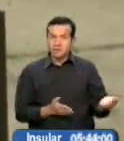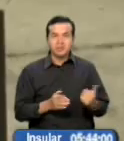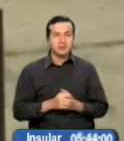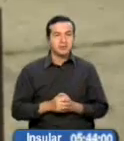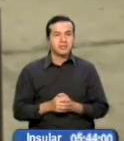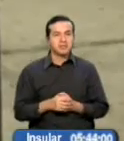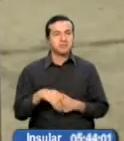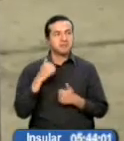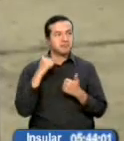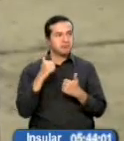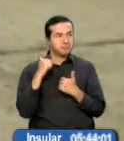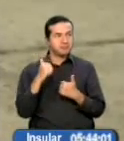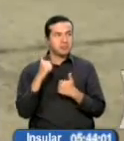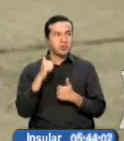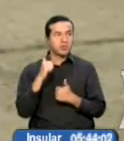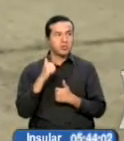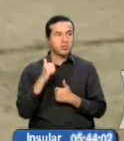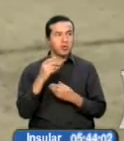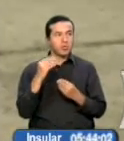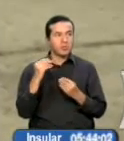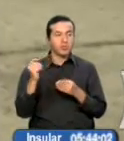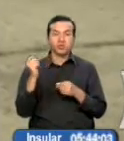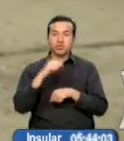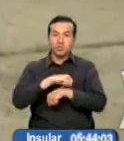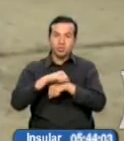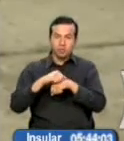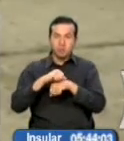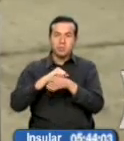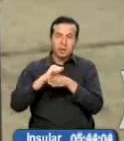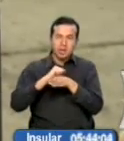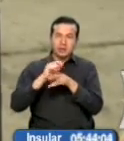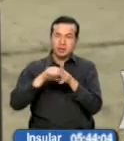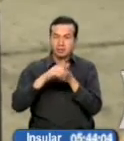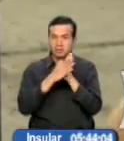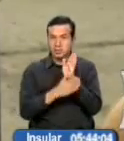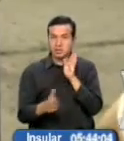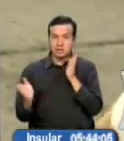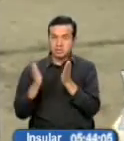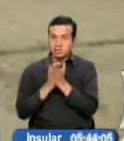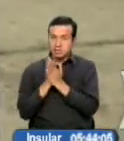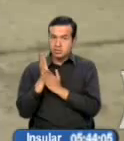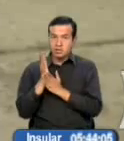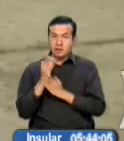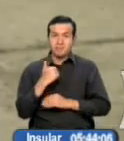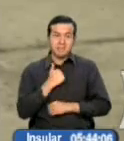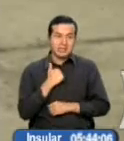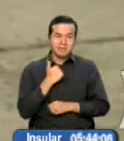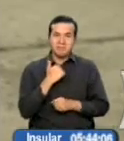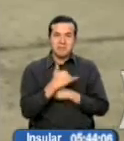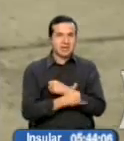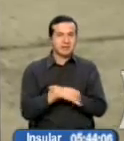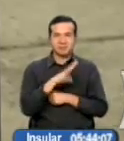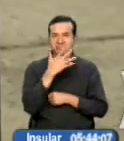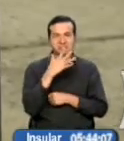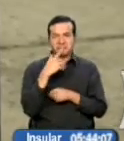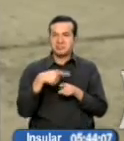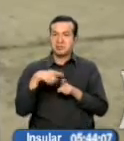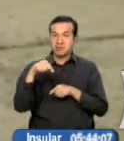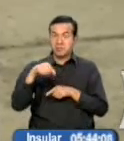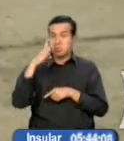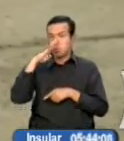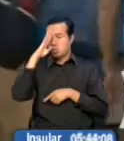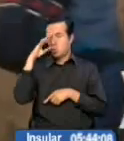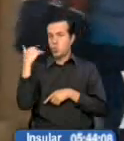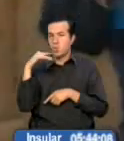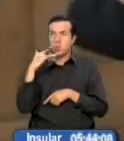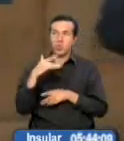que Cuba ofrece mucha práctica desde los inicios de la carrera, cosa que no ofrece mi país. Y para mí es